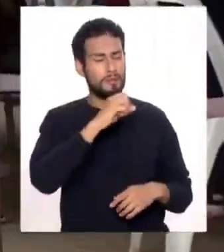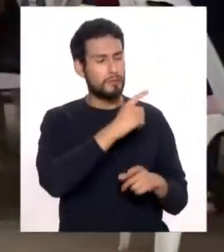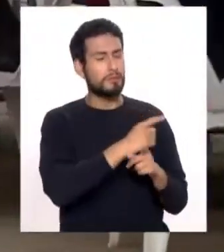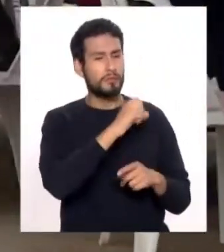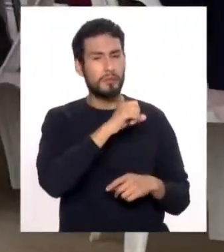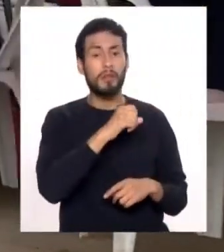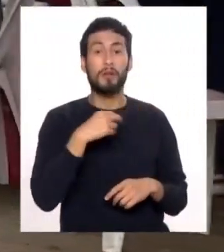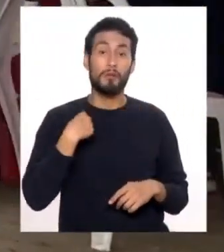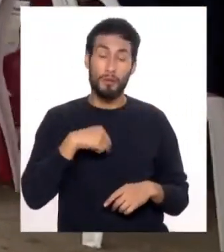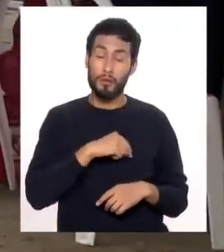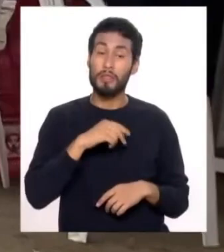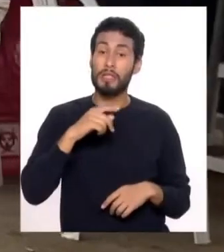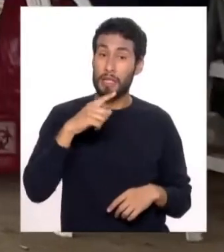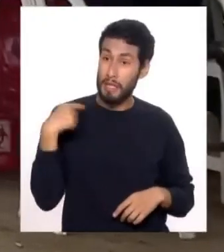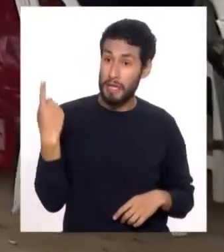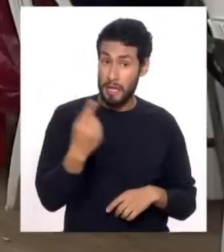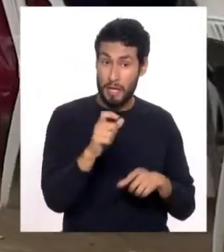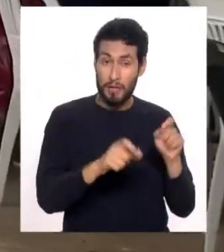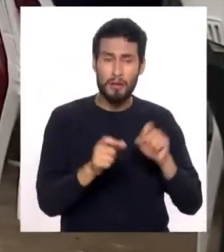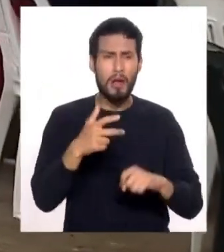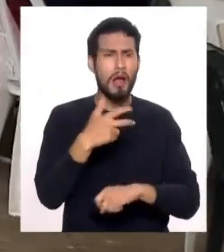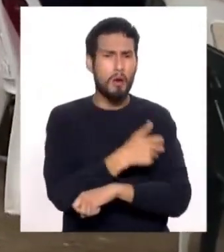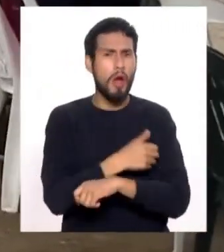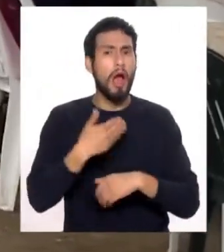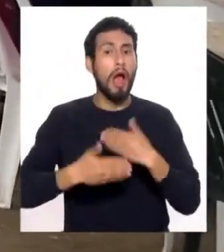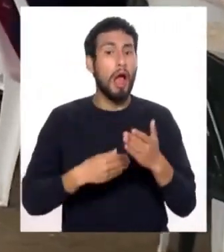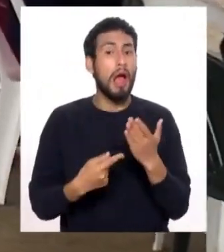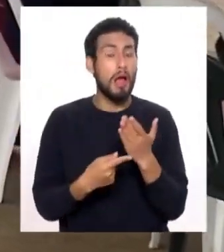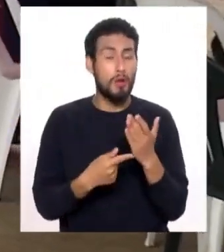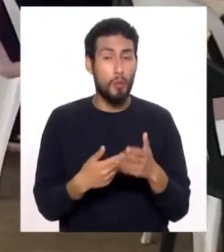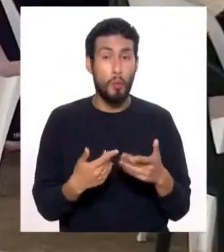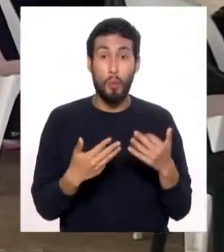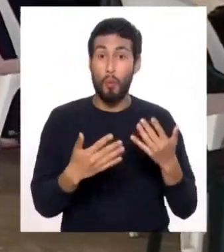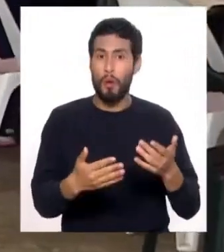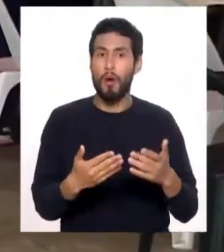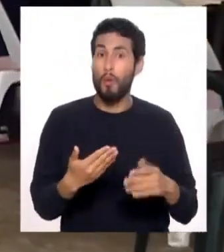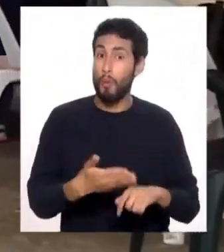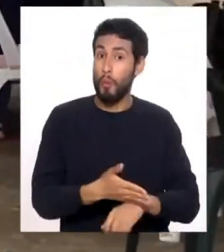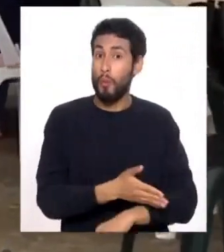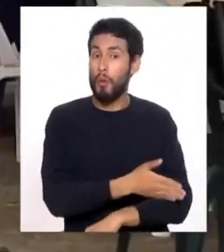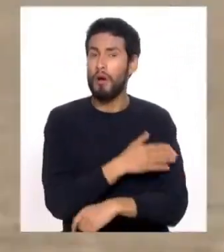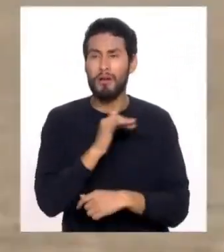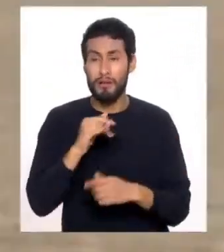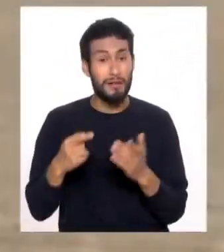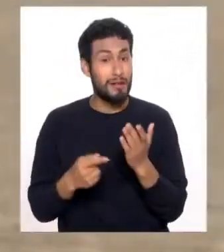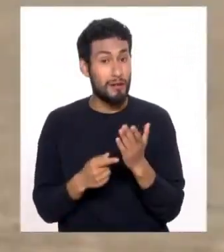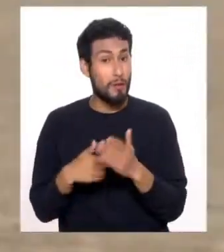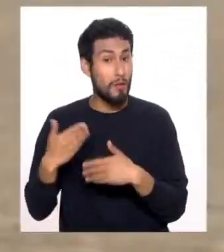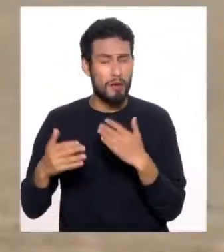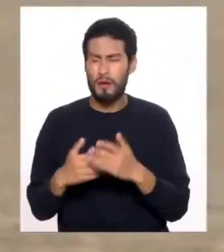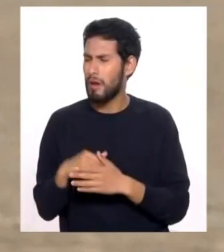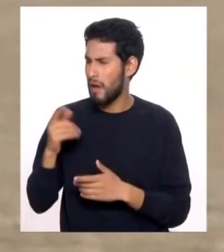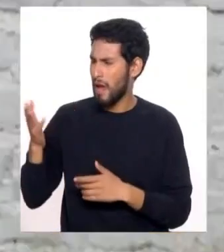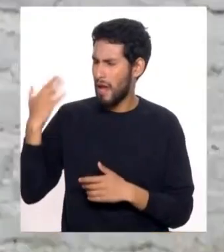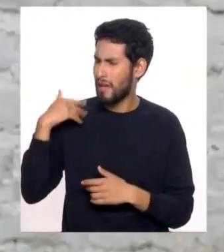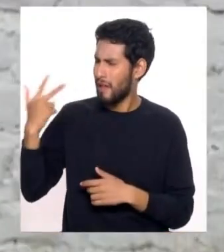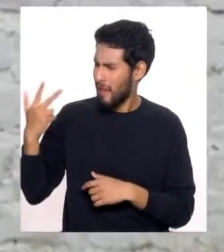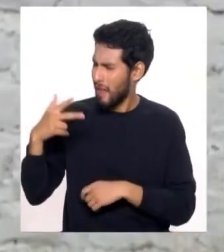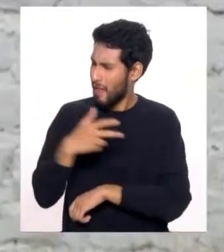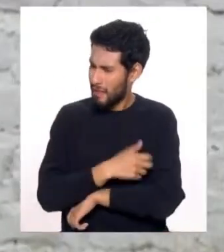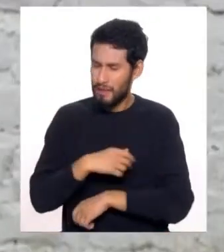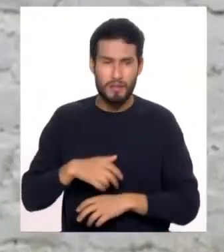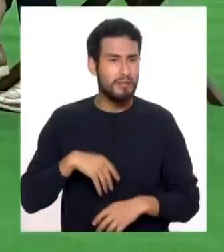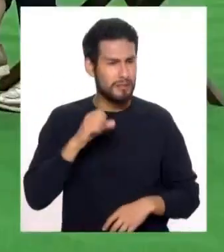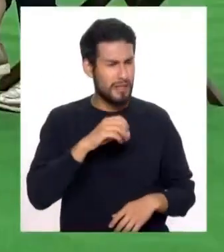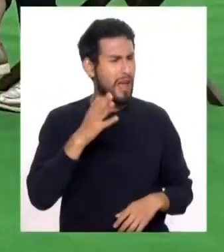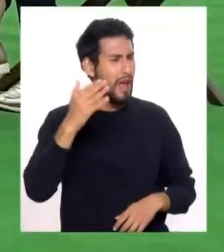Sí, nosotros sabemos que las vacunas van avanzando en generaciones, como a veces avanza también la tecnología. Sí, porque en algún momento hubieron hasta tres. Sí, hubieron